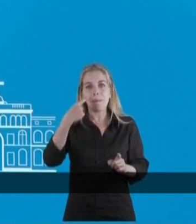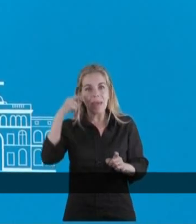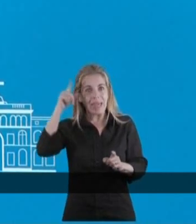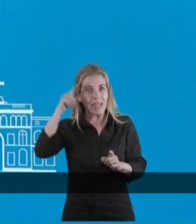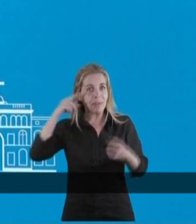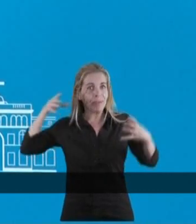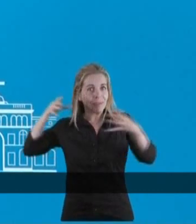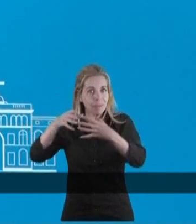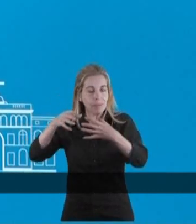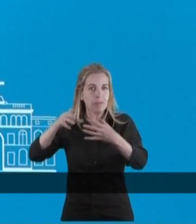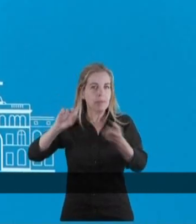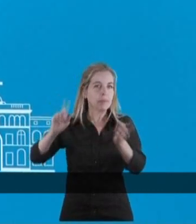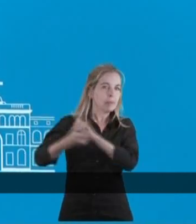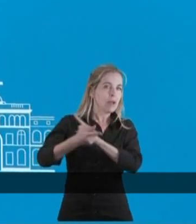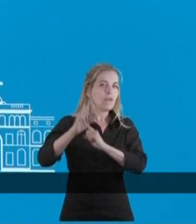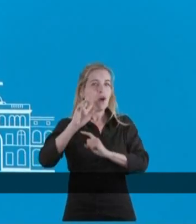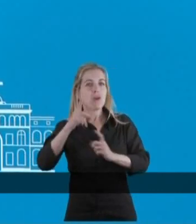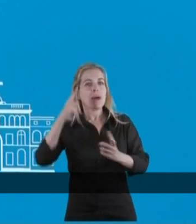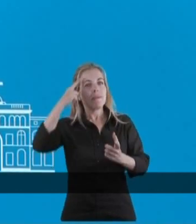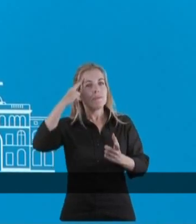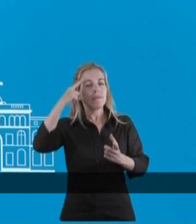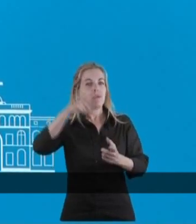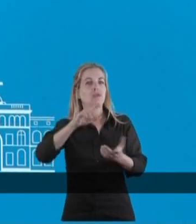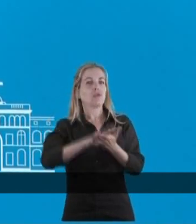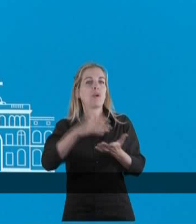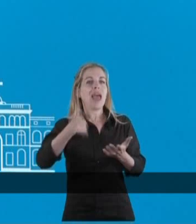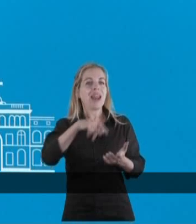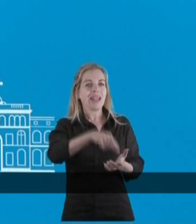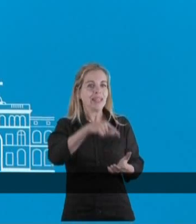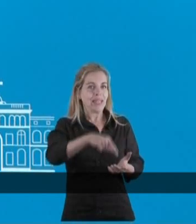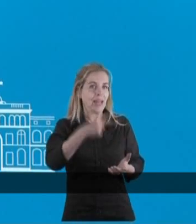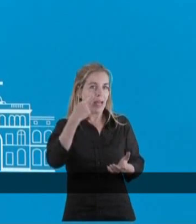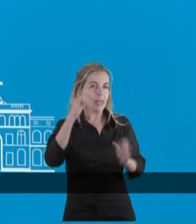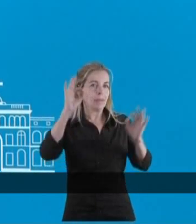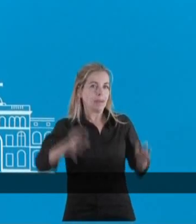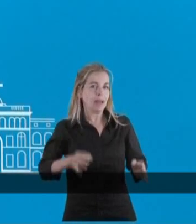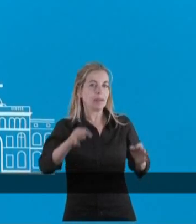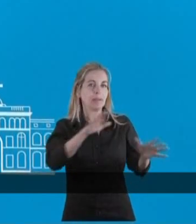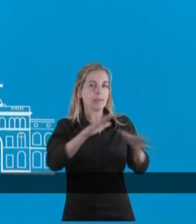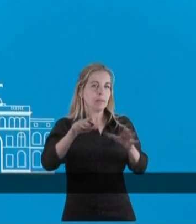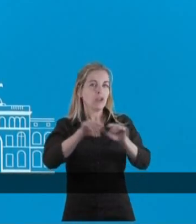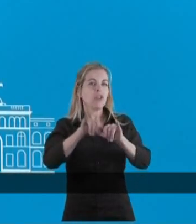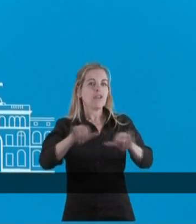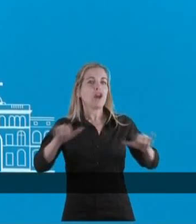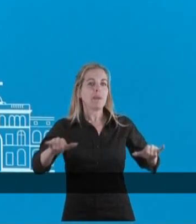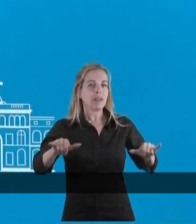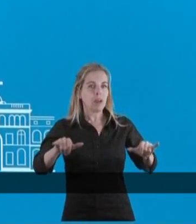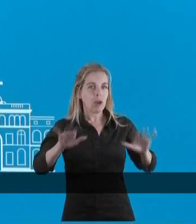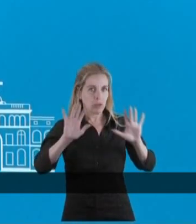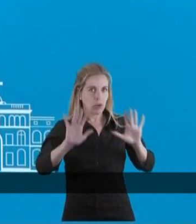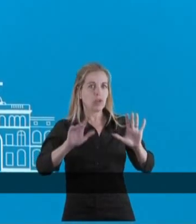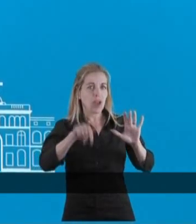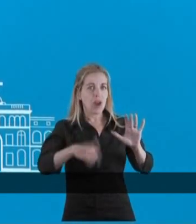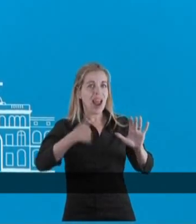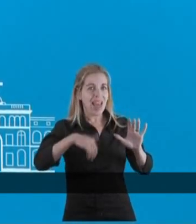las perspectivas con respecto a la Argentina y subió el nivel de crecimiento que va a tener la Argentina en esos datos y nos pone a la cabeza de